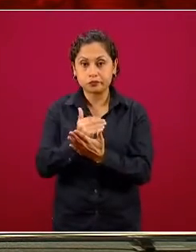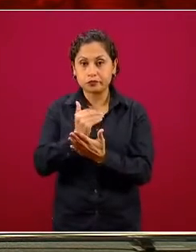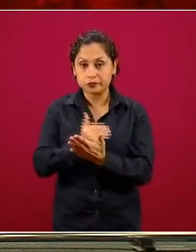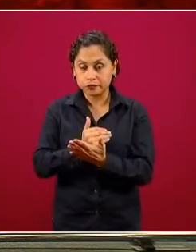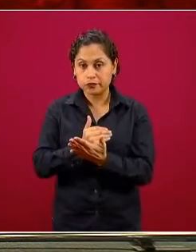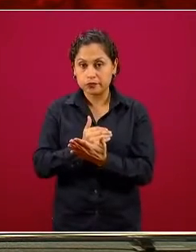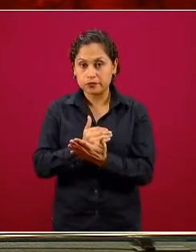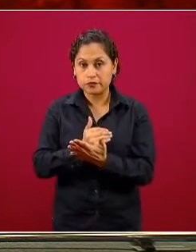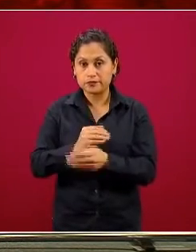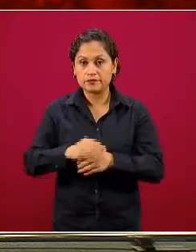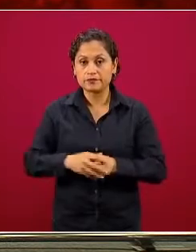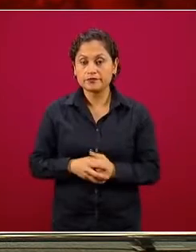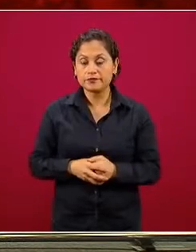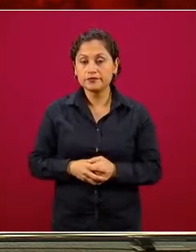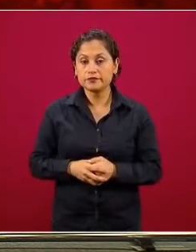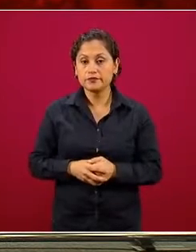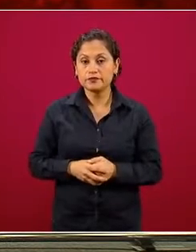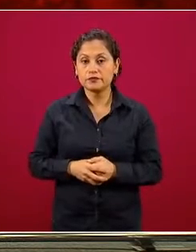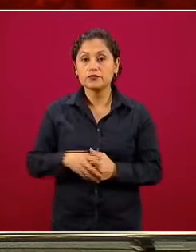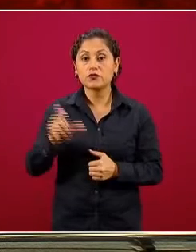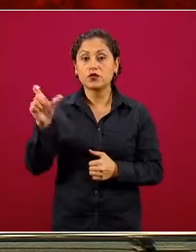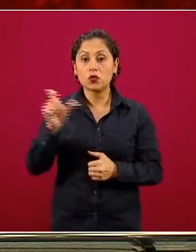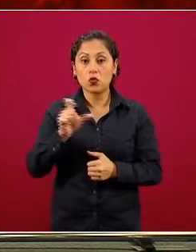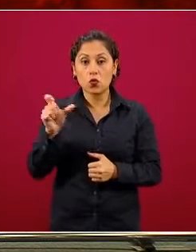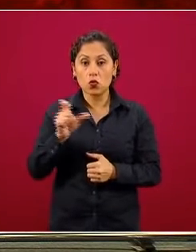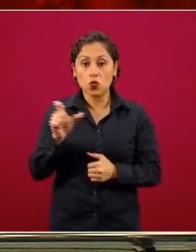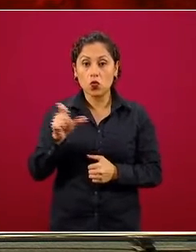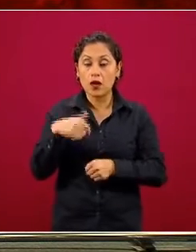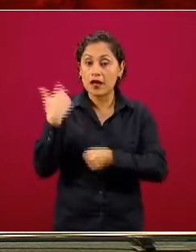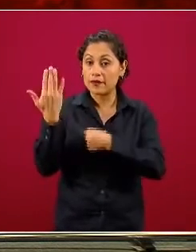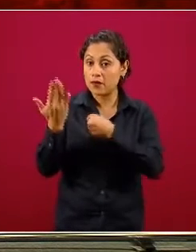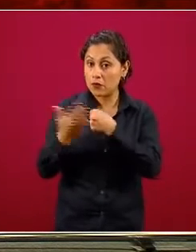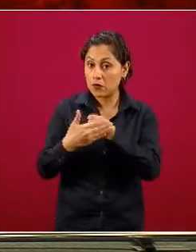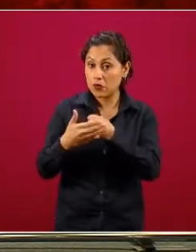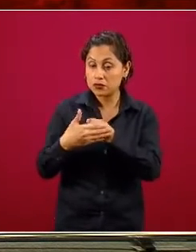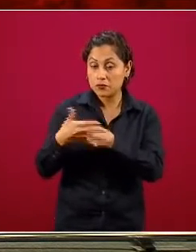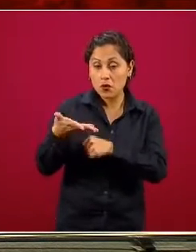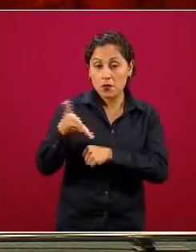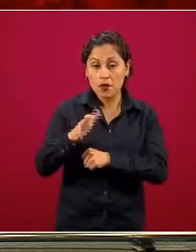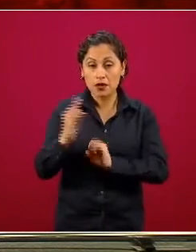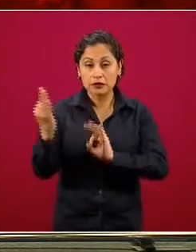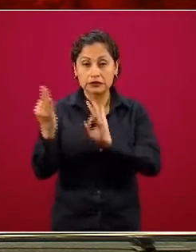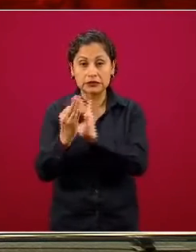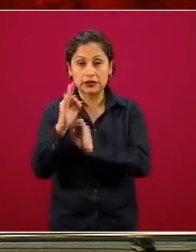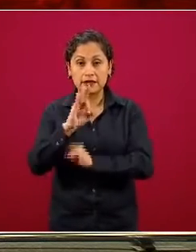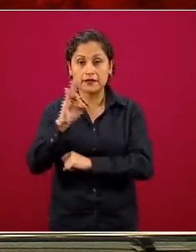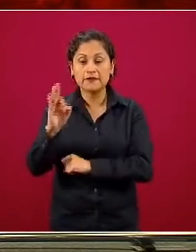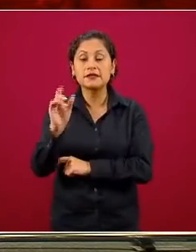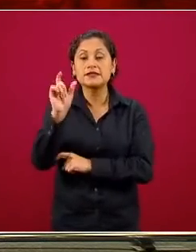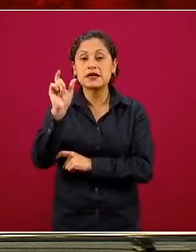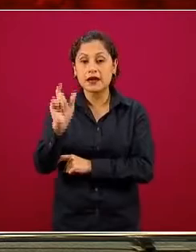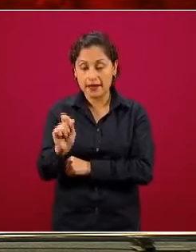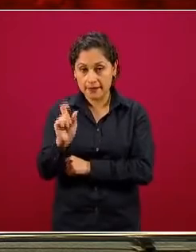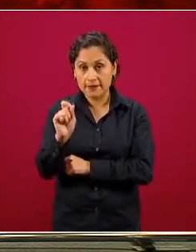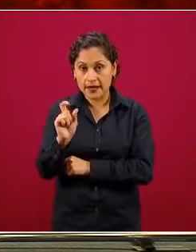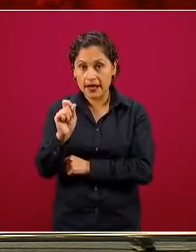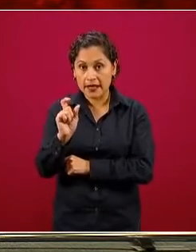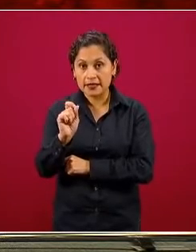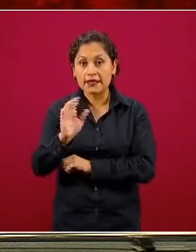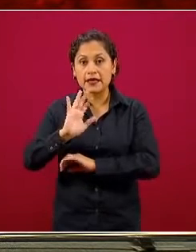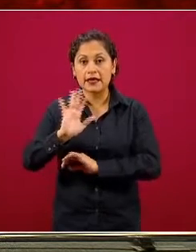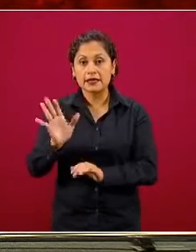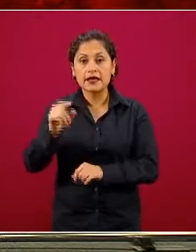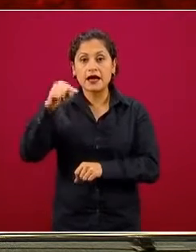lleguen a un momento que precisamente es al que se refirió el presidente, alrededor del 20, ya vamos a poder los recursos que se utilizaron